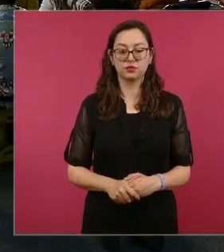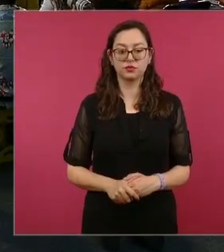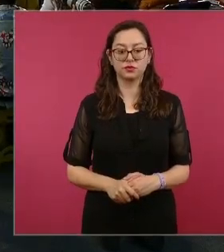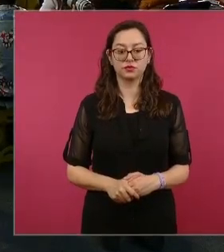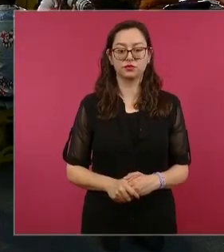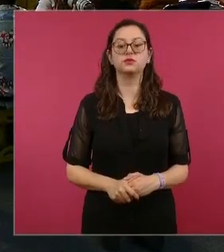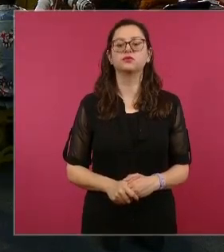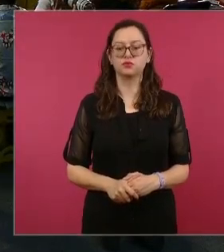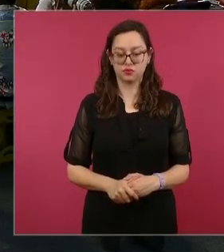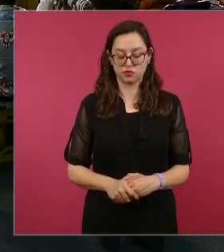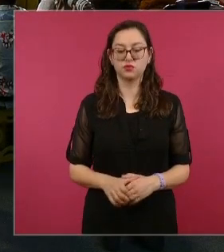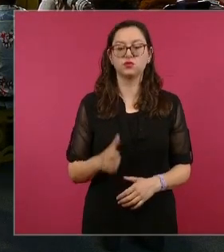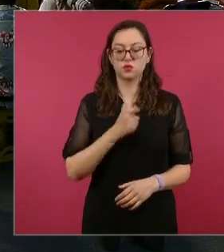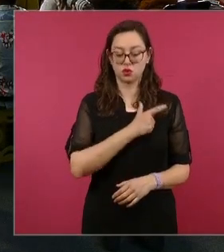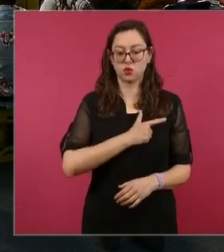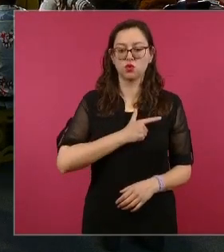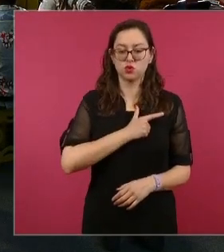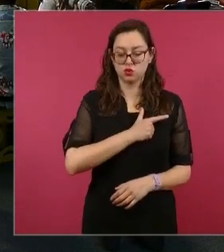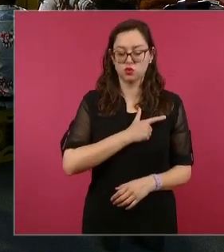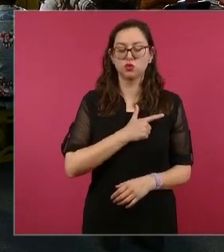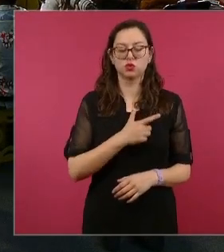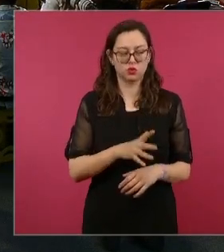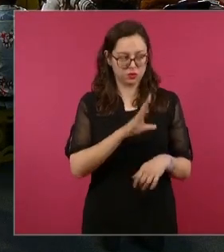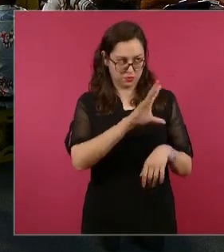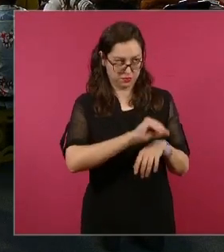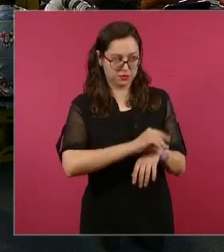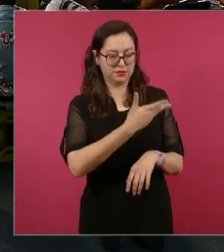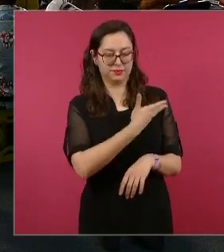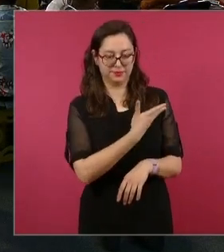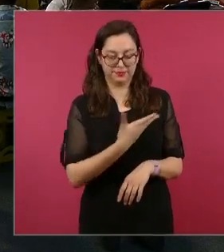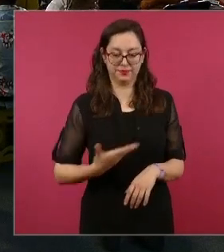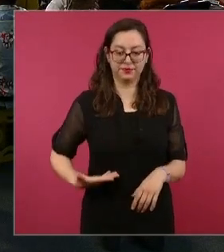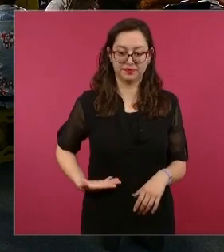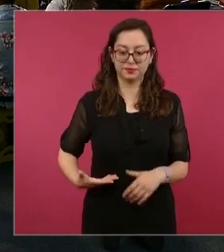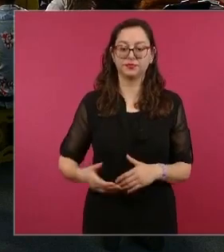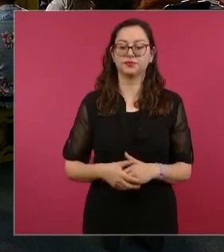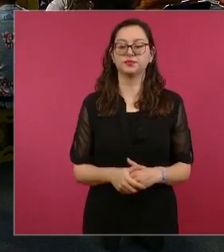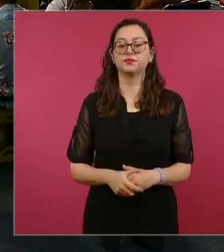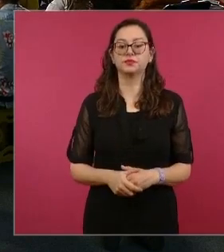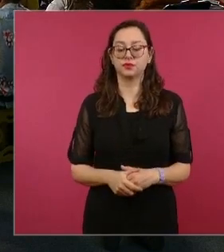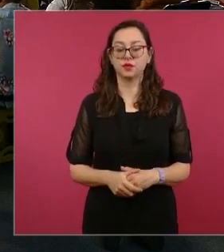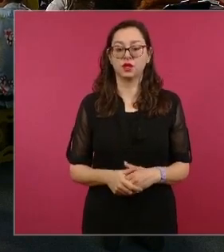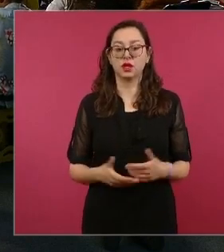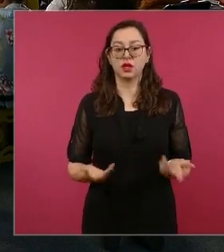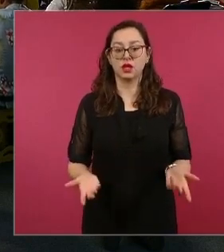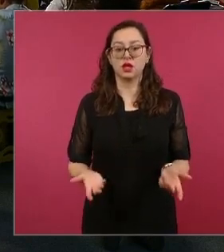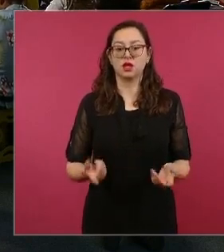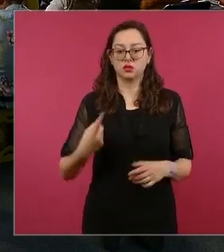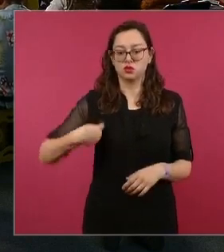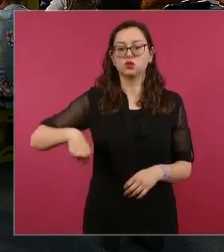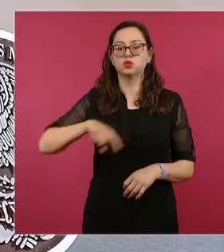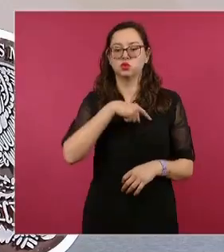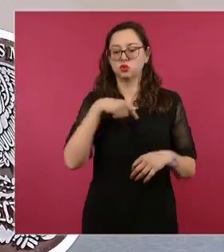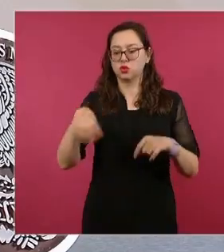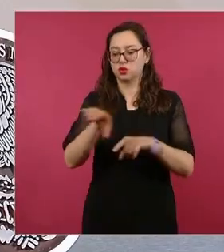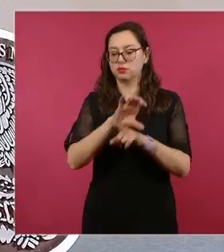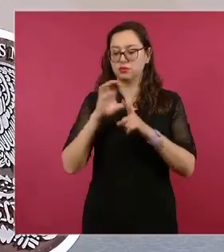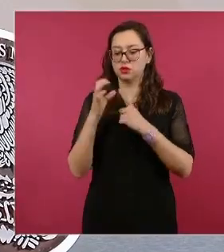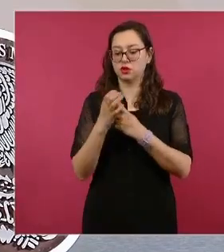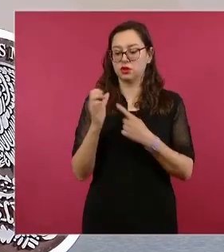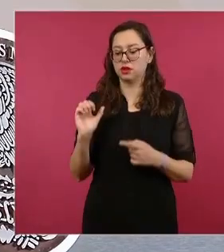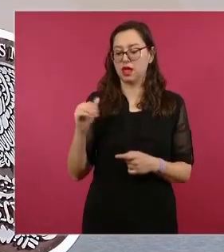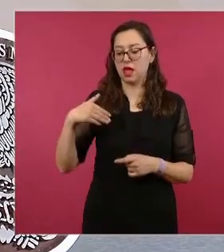Sí, con mucho gusto. Con su permiso, presidente. Lo atendemos en la Comisión de Amnistía. Se